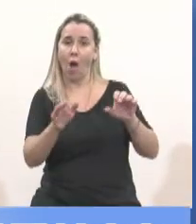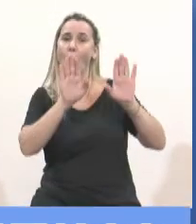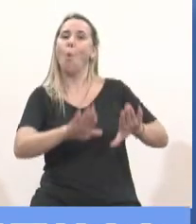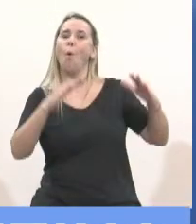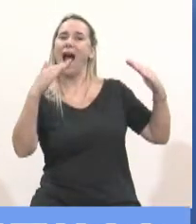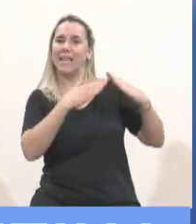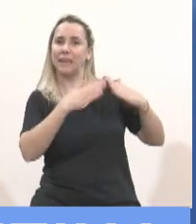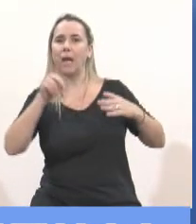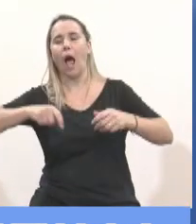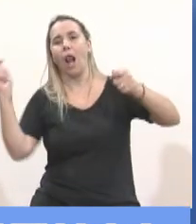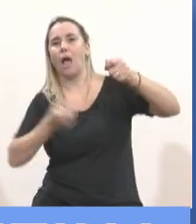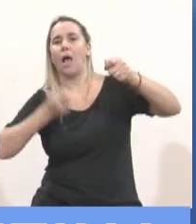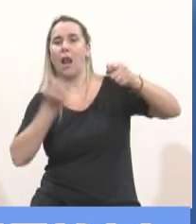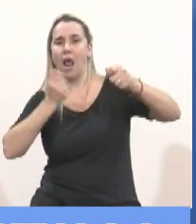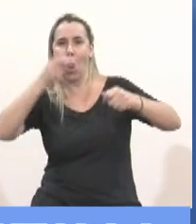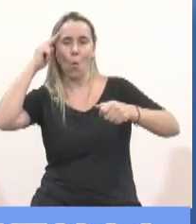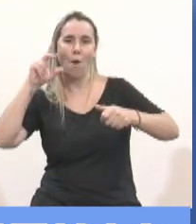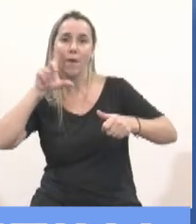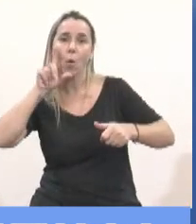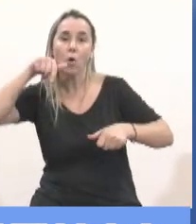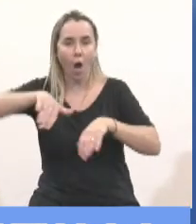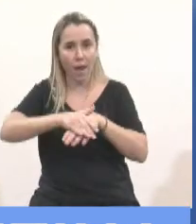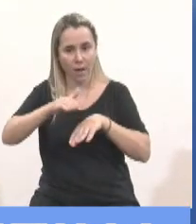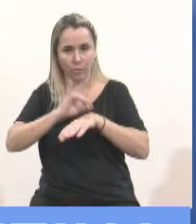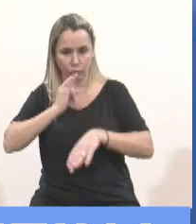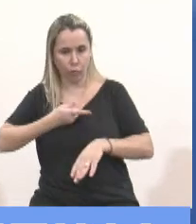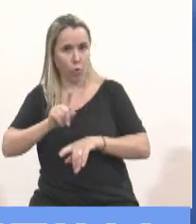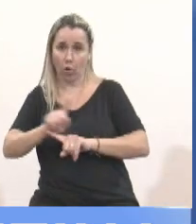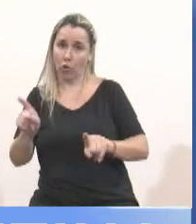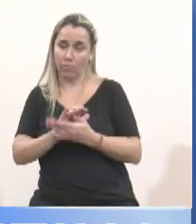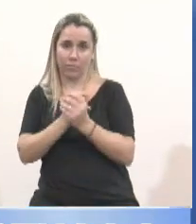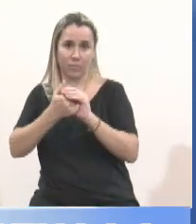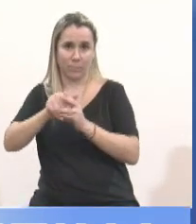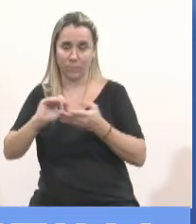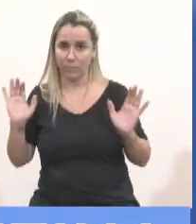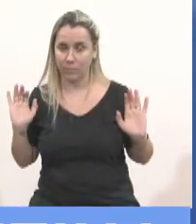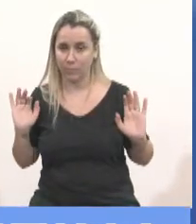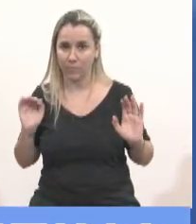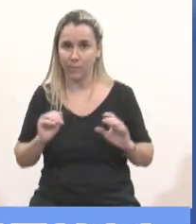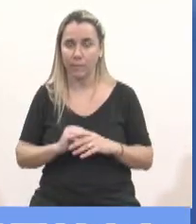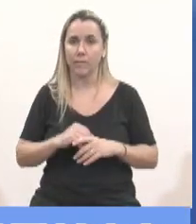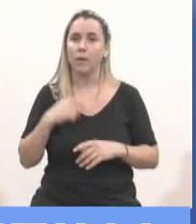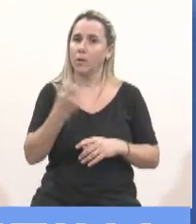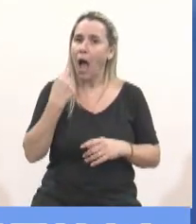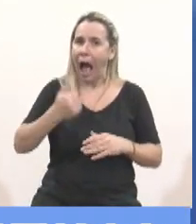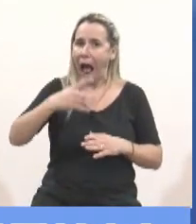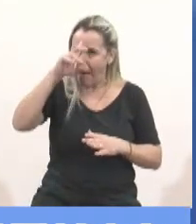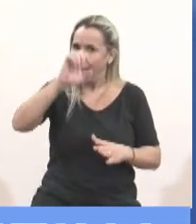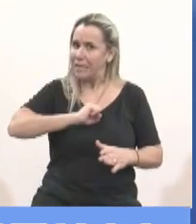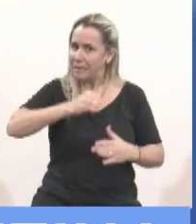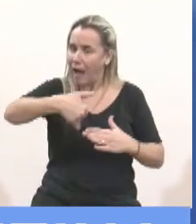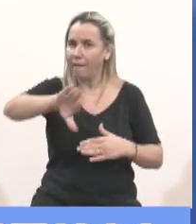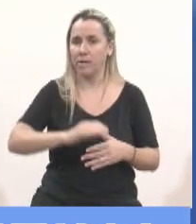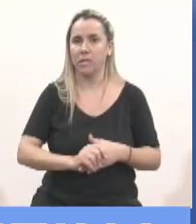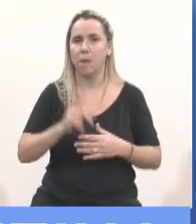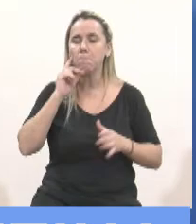hacer cacerola y el 9 de julio, ahora no se hacen responsables de lo que está pasando. ¿Verdad? Bueno, tenemos un gran desafío. Pone